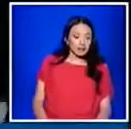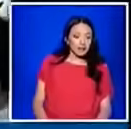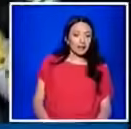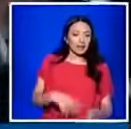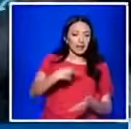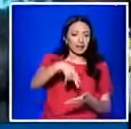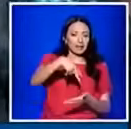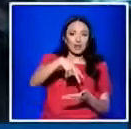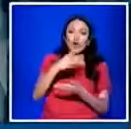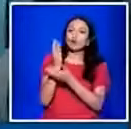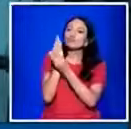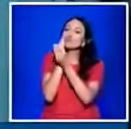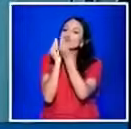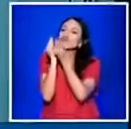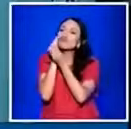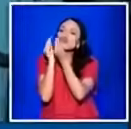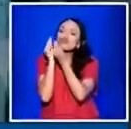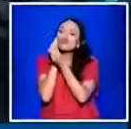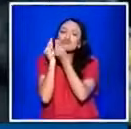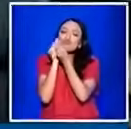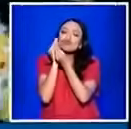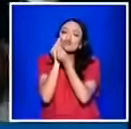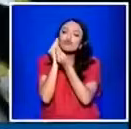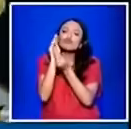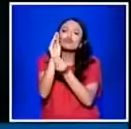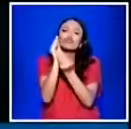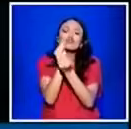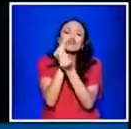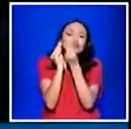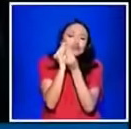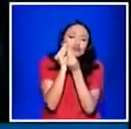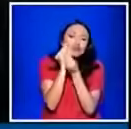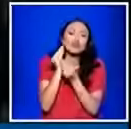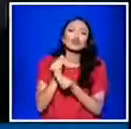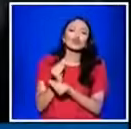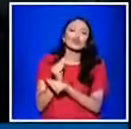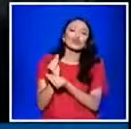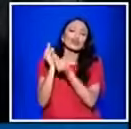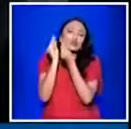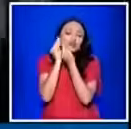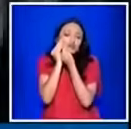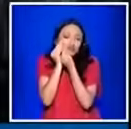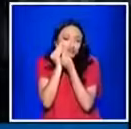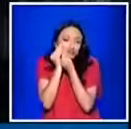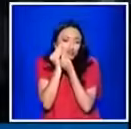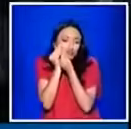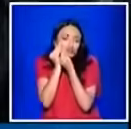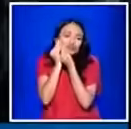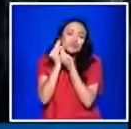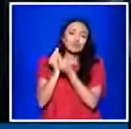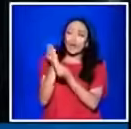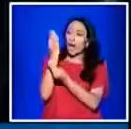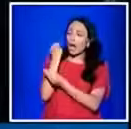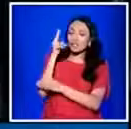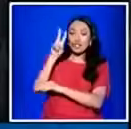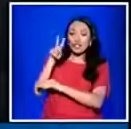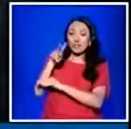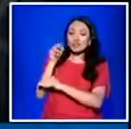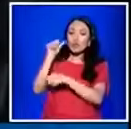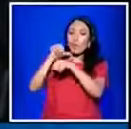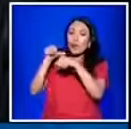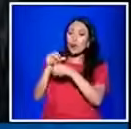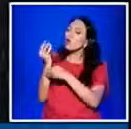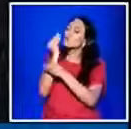todavía? Sí, baila todavía mi abuelito. ¿Quién se operó de las rodillas? Sí, hace 2 meses se operó. Ahí